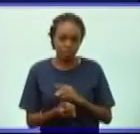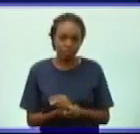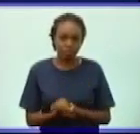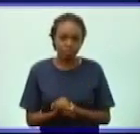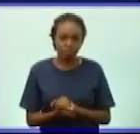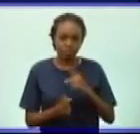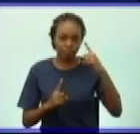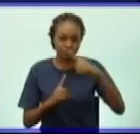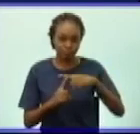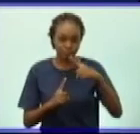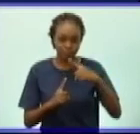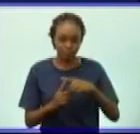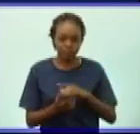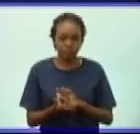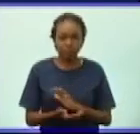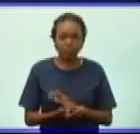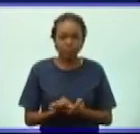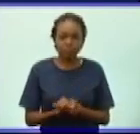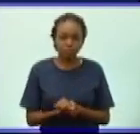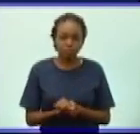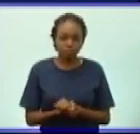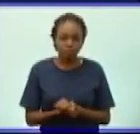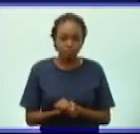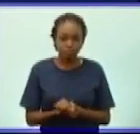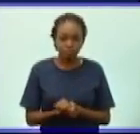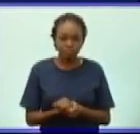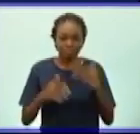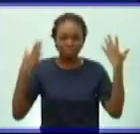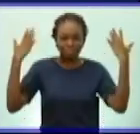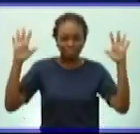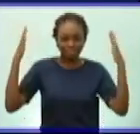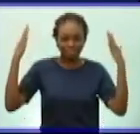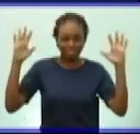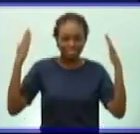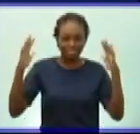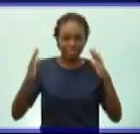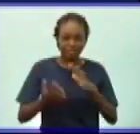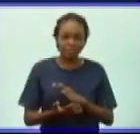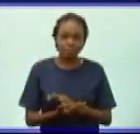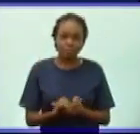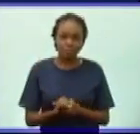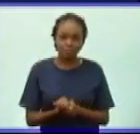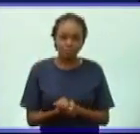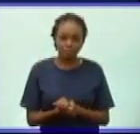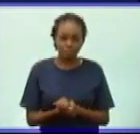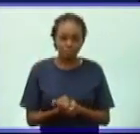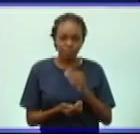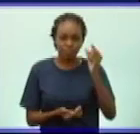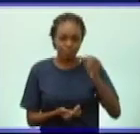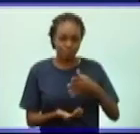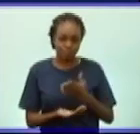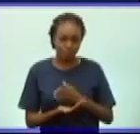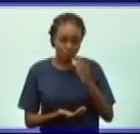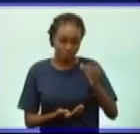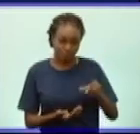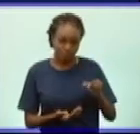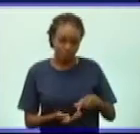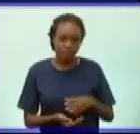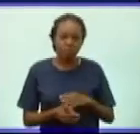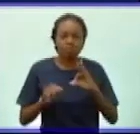Las Tunas. Muchas felicidades a estos estudiantes, a